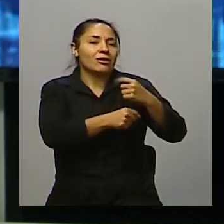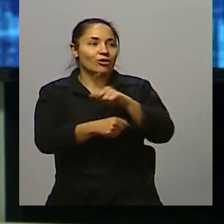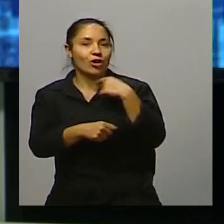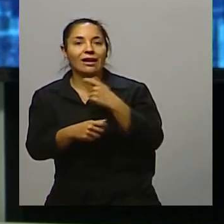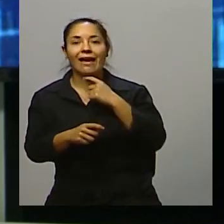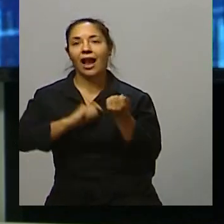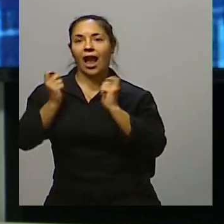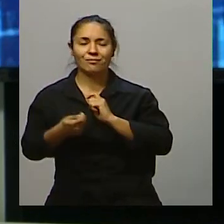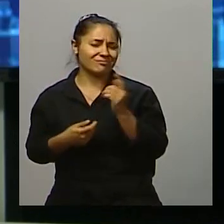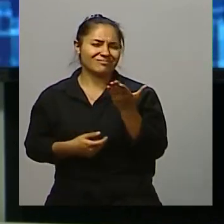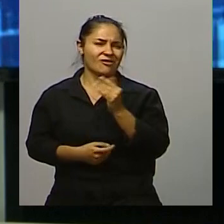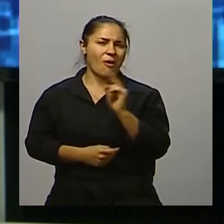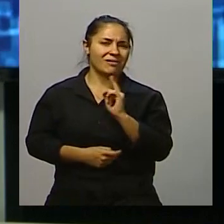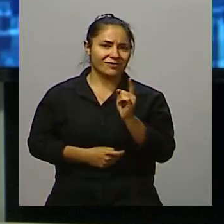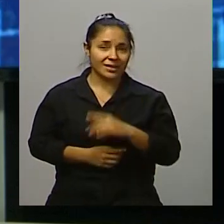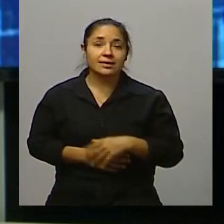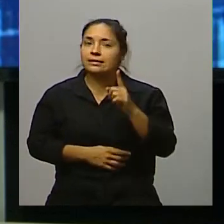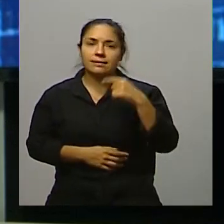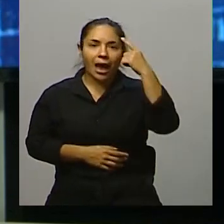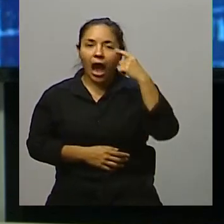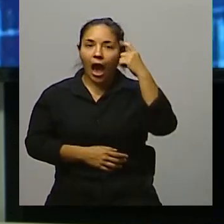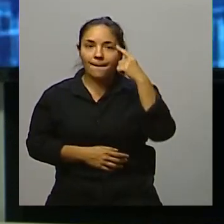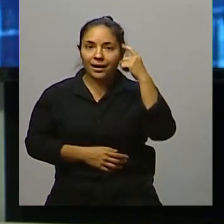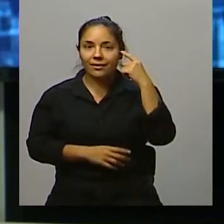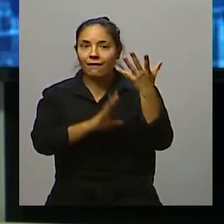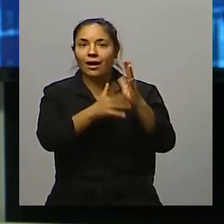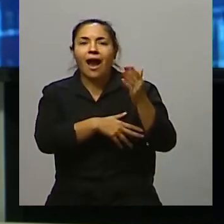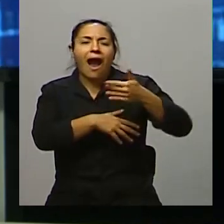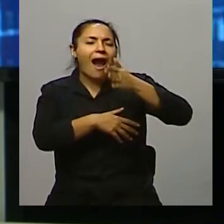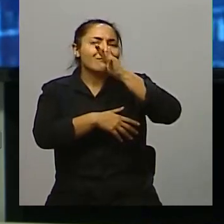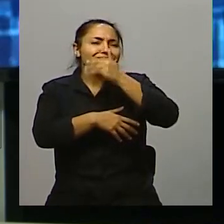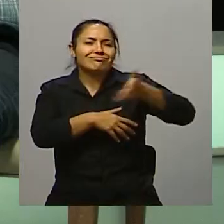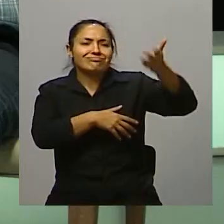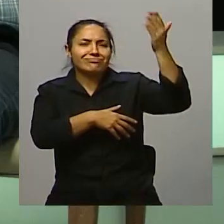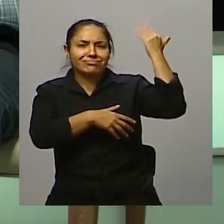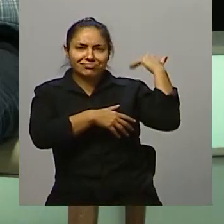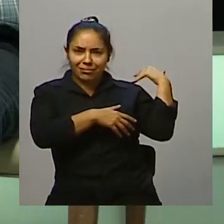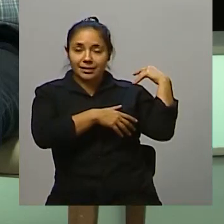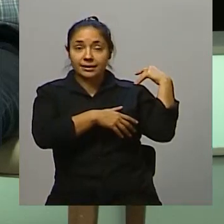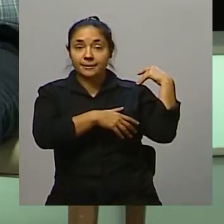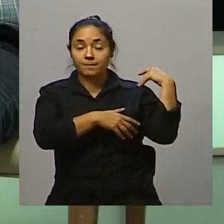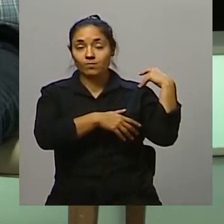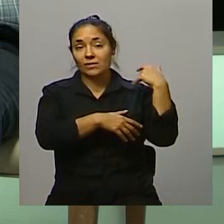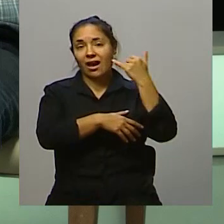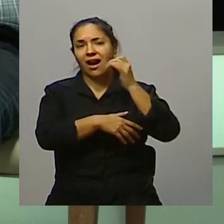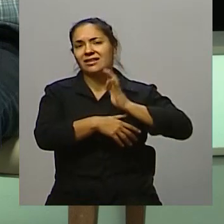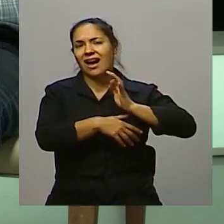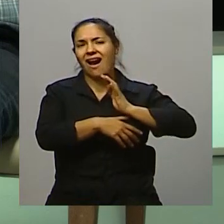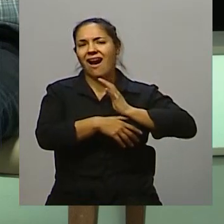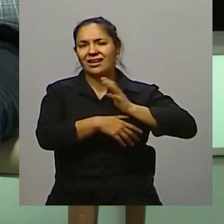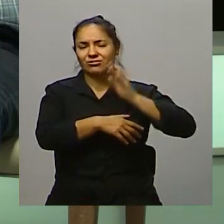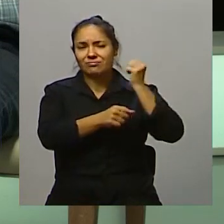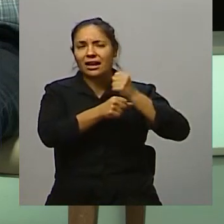Pero lógicamente uno siempre recomienda aprender de los sistemas quizás más antiguos, de los que ya llevan mayor rigor en su